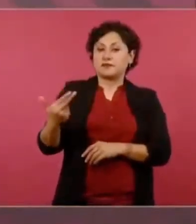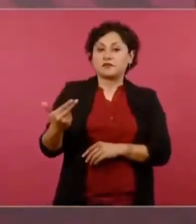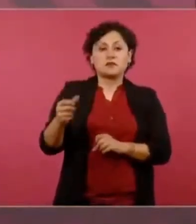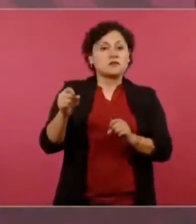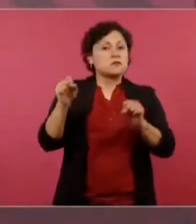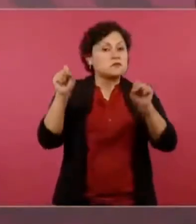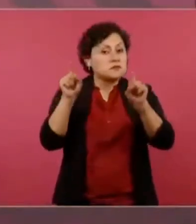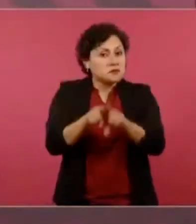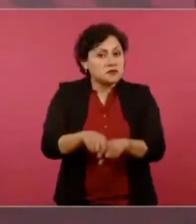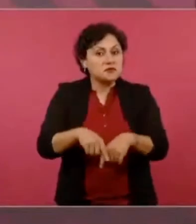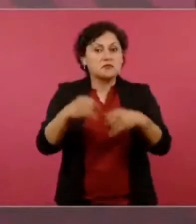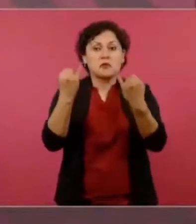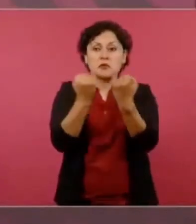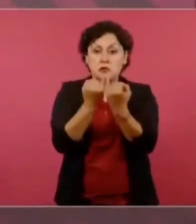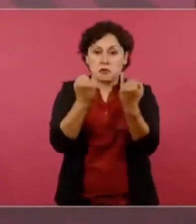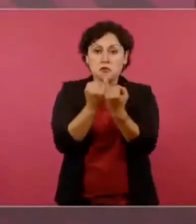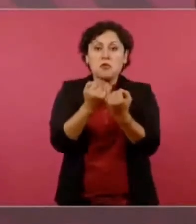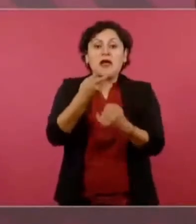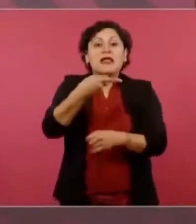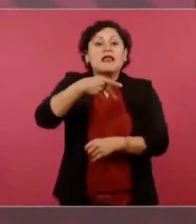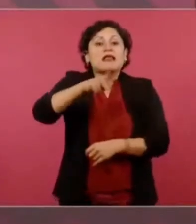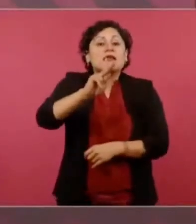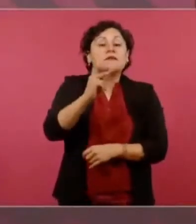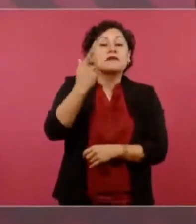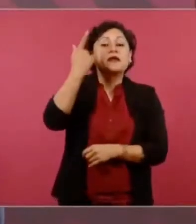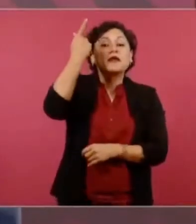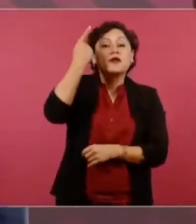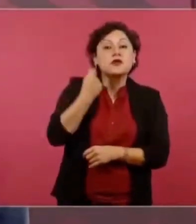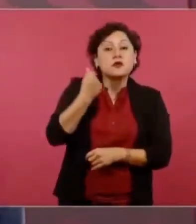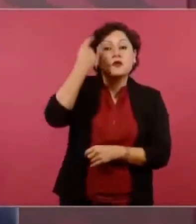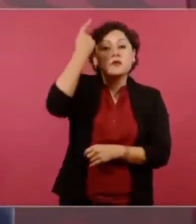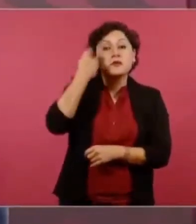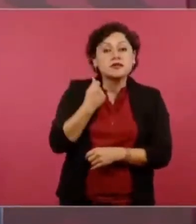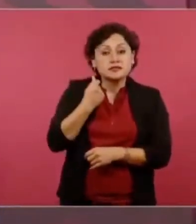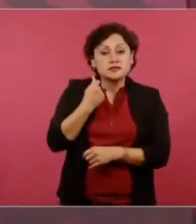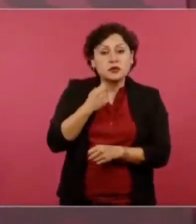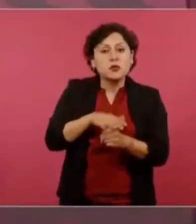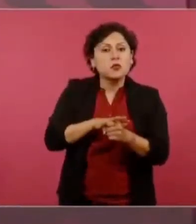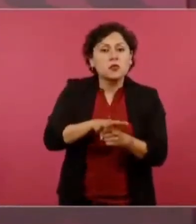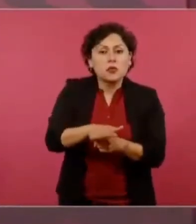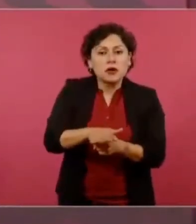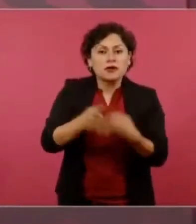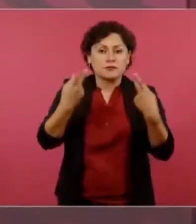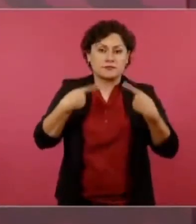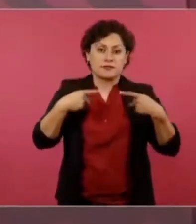con las pensiones de los trabajadores al servicio del Estado.